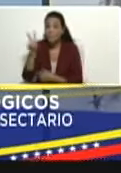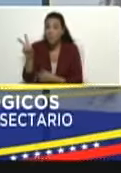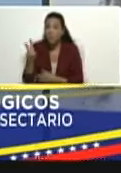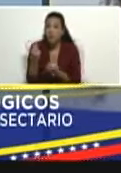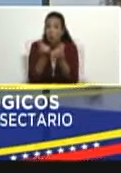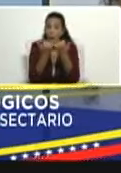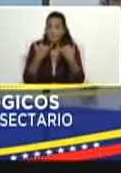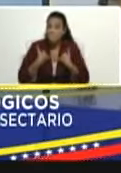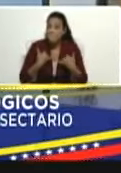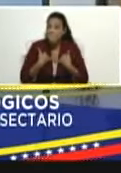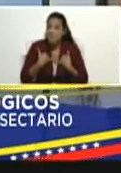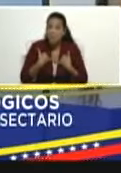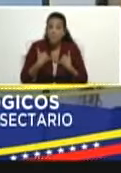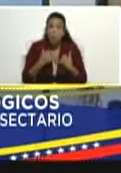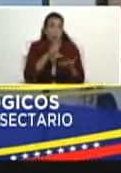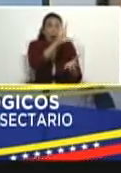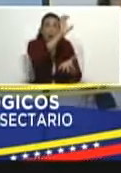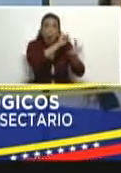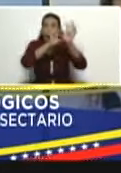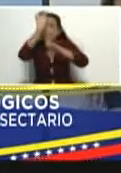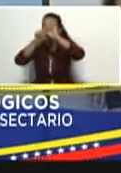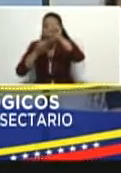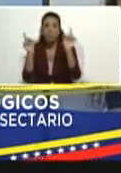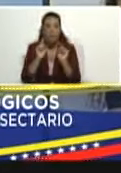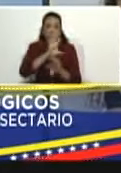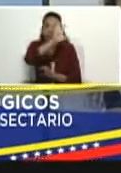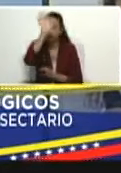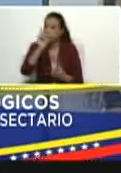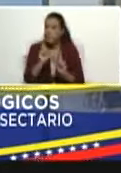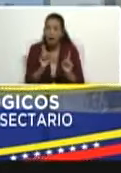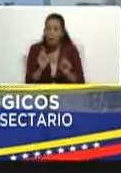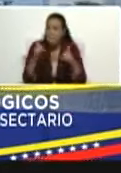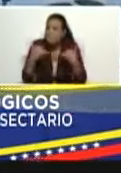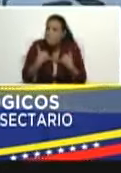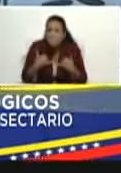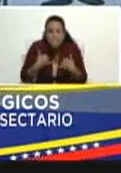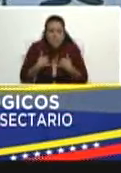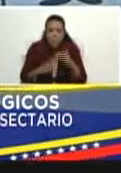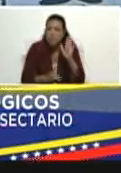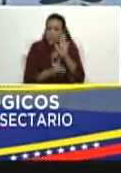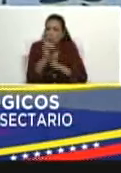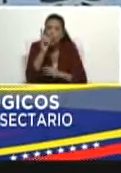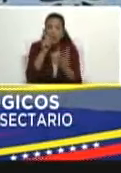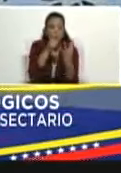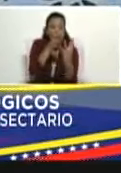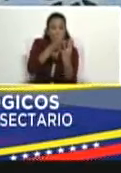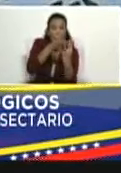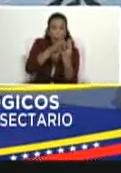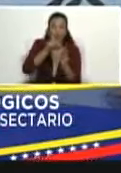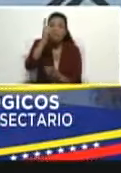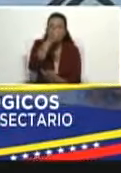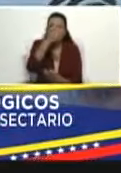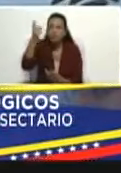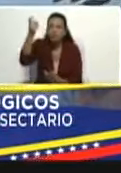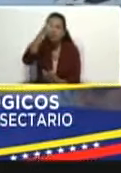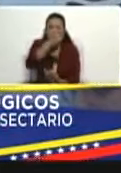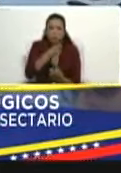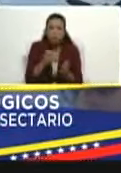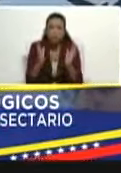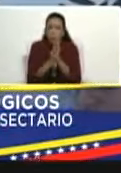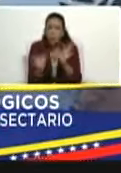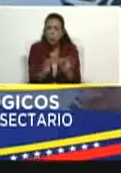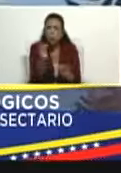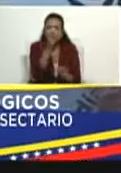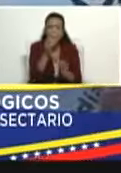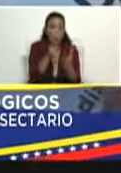recursos nacionales, no tenemos que estar importando absolutamente nada, hemos desarrollado dos bioinsecticidas que están